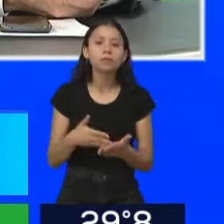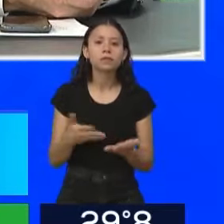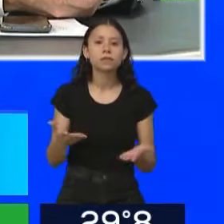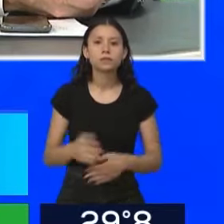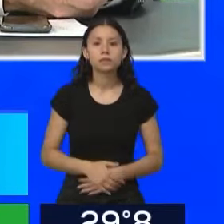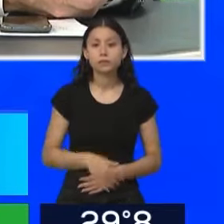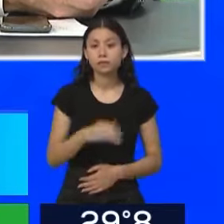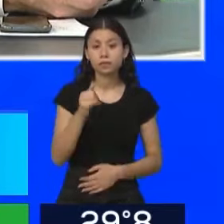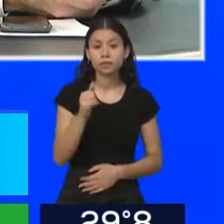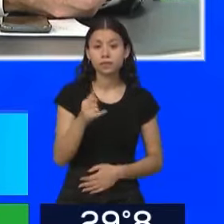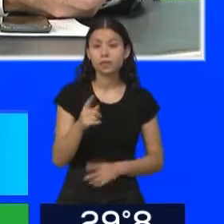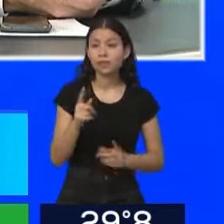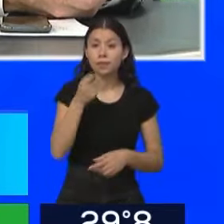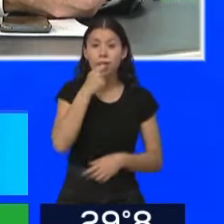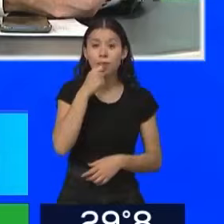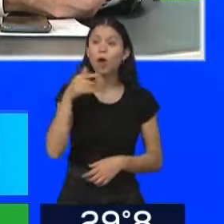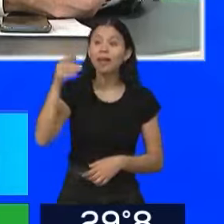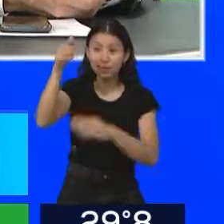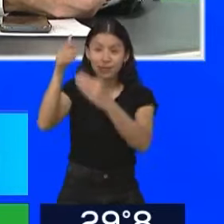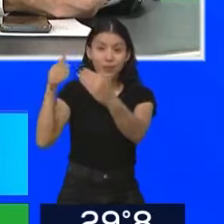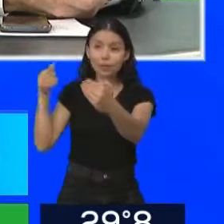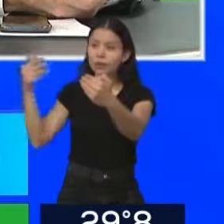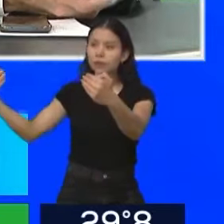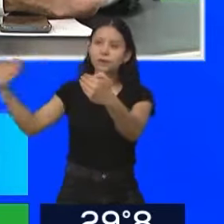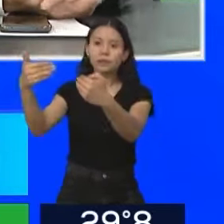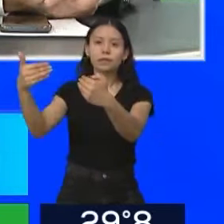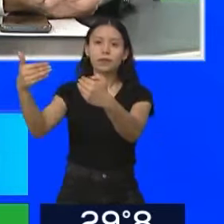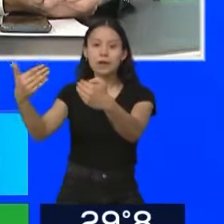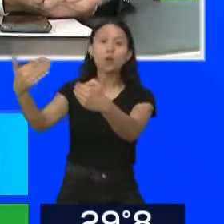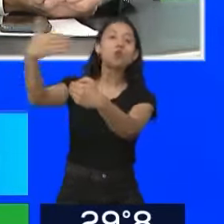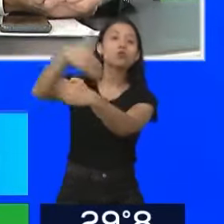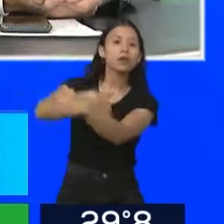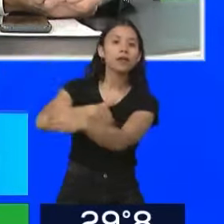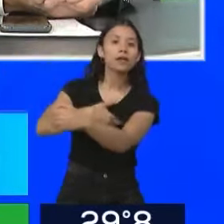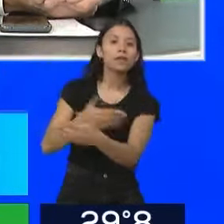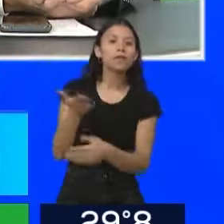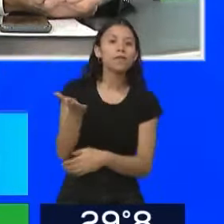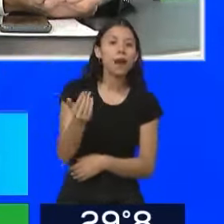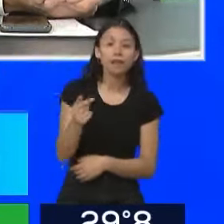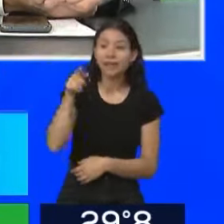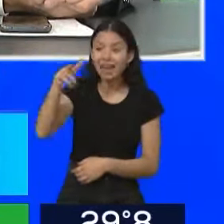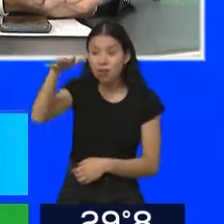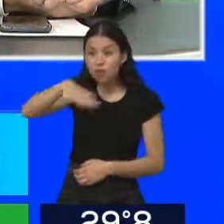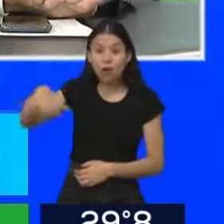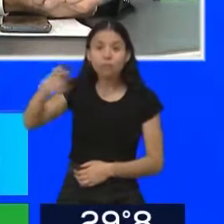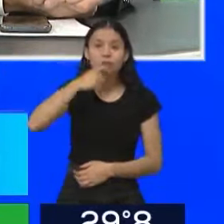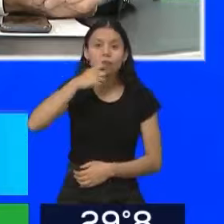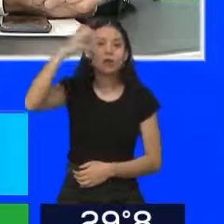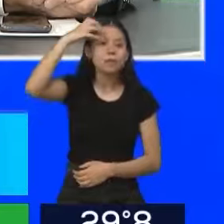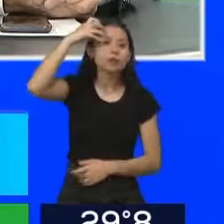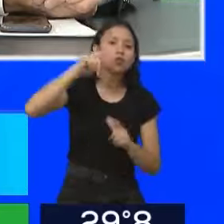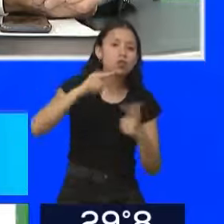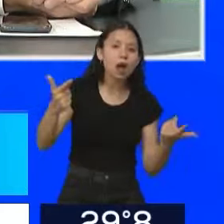recién para este lado. No, y el estado de los baños, y la falta de agua, y la inmundicia que hay en torno a cualquier